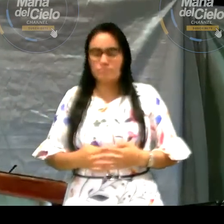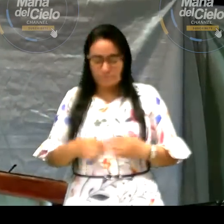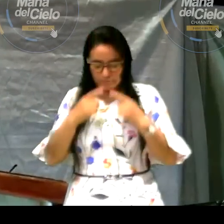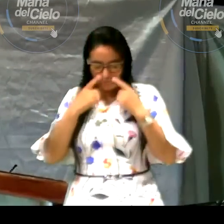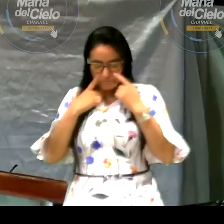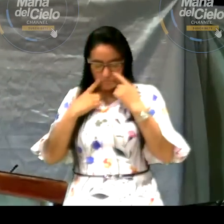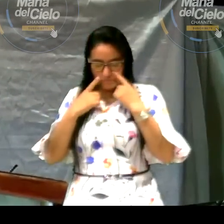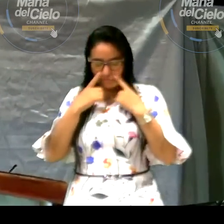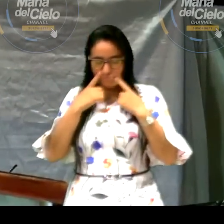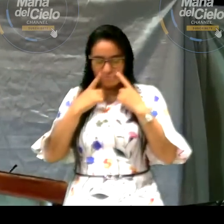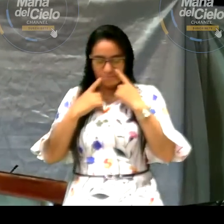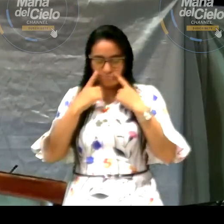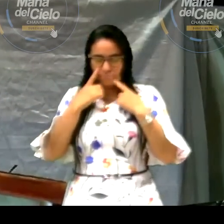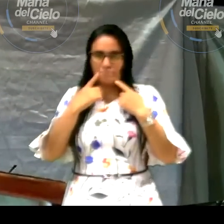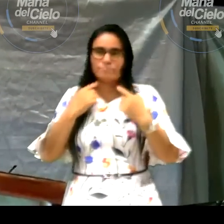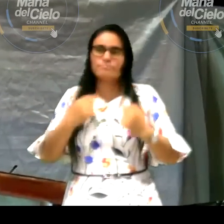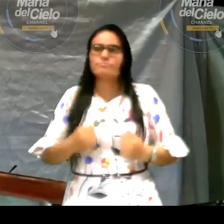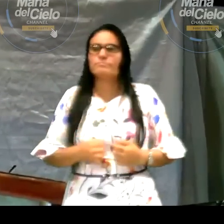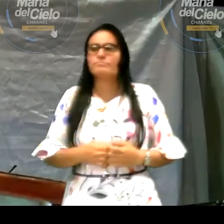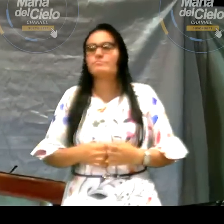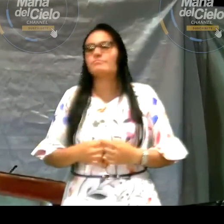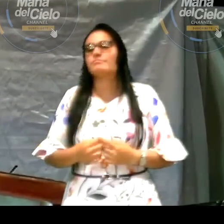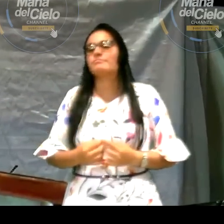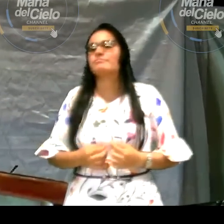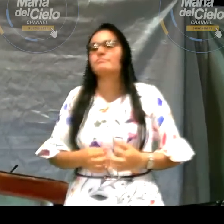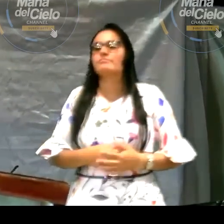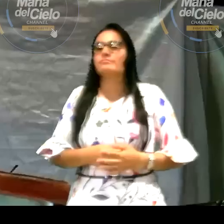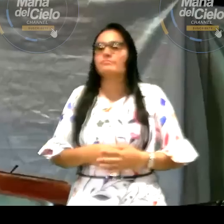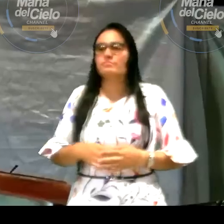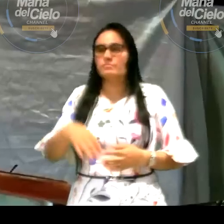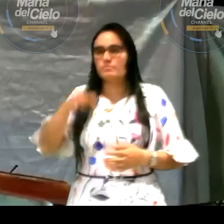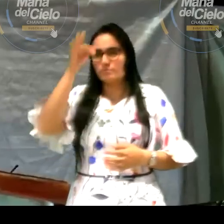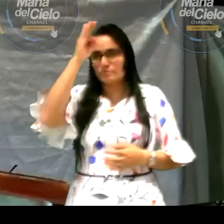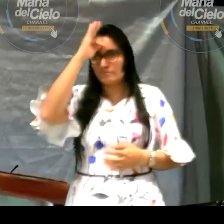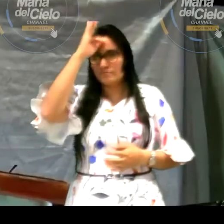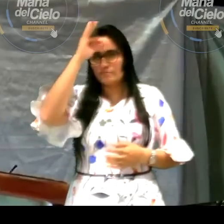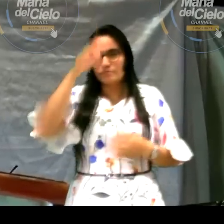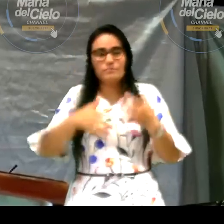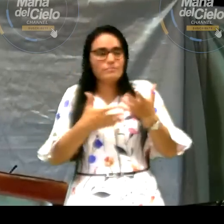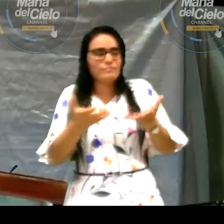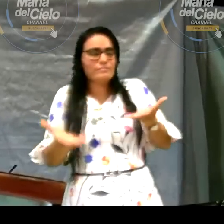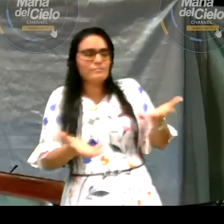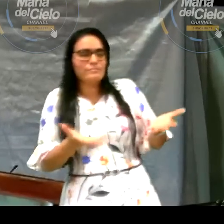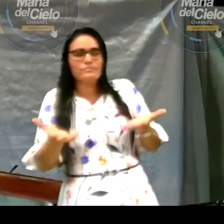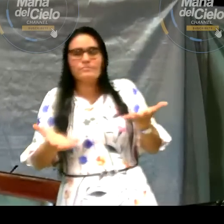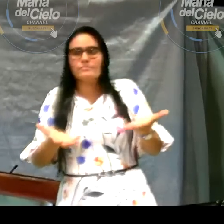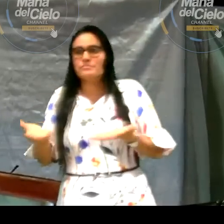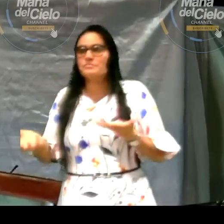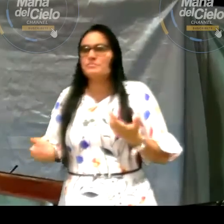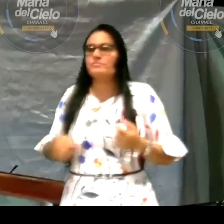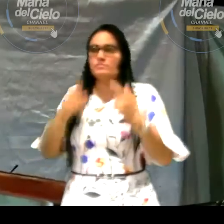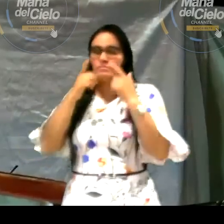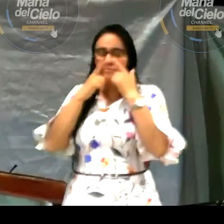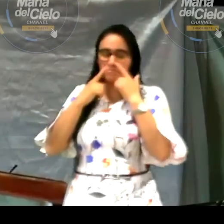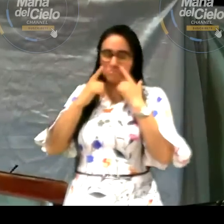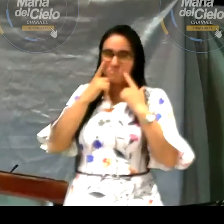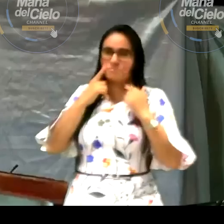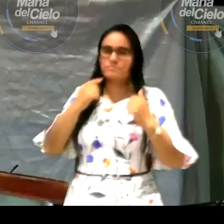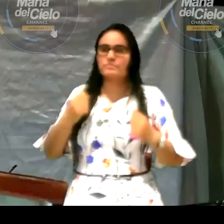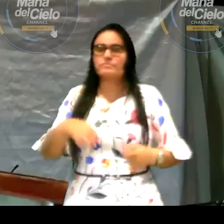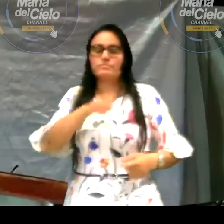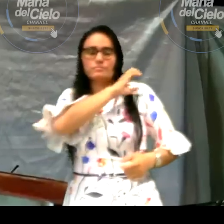sus mejillas. Doctor, y no se puede hacer nada. Y la hermana le dice: humanamente